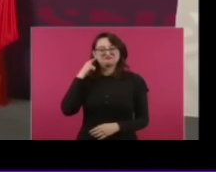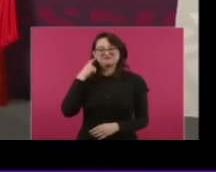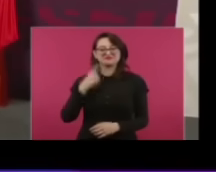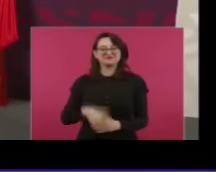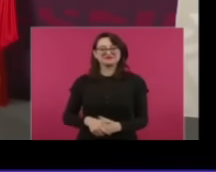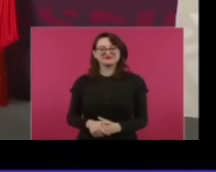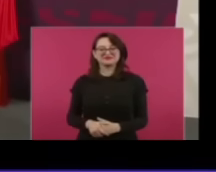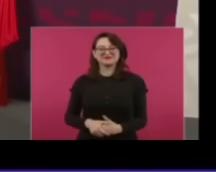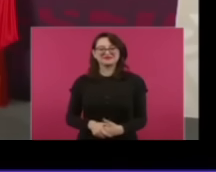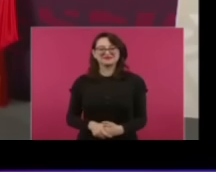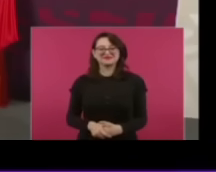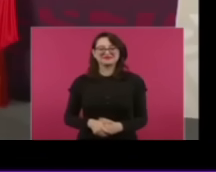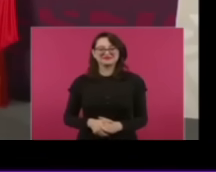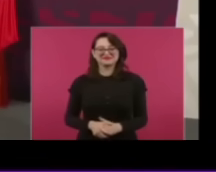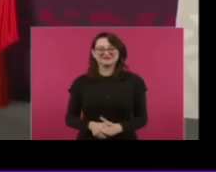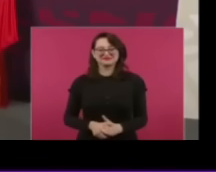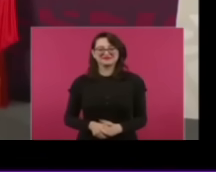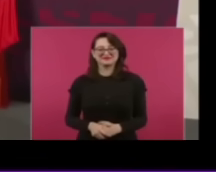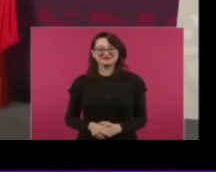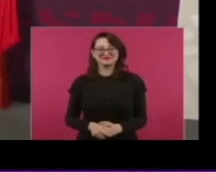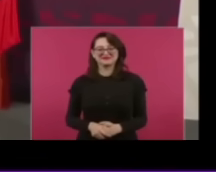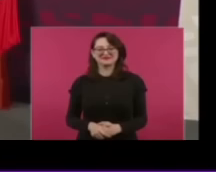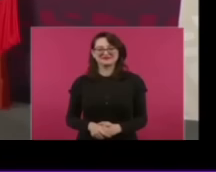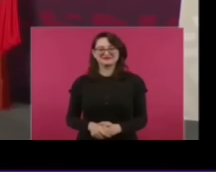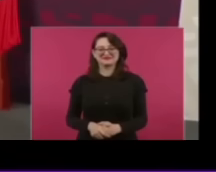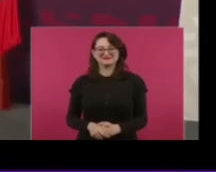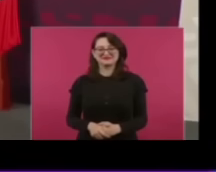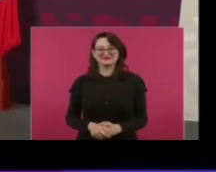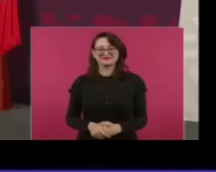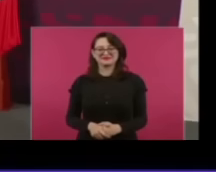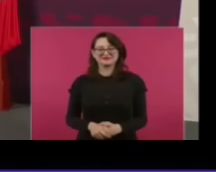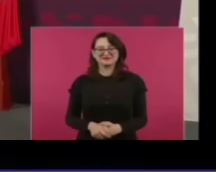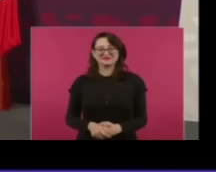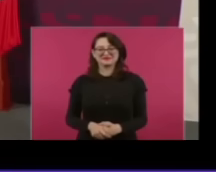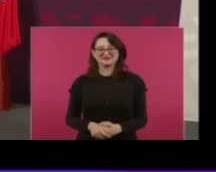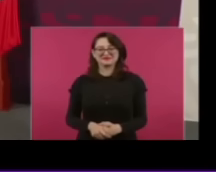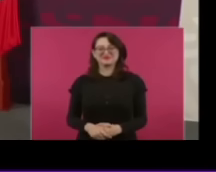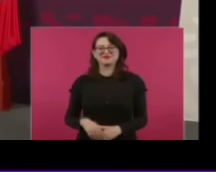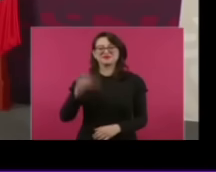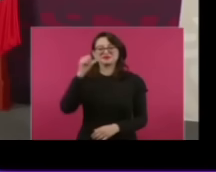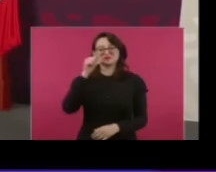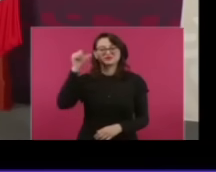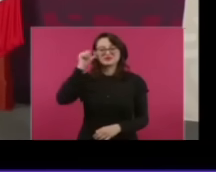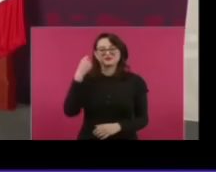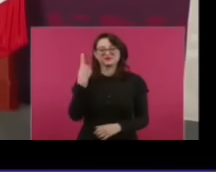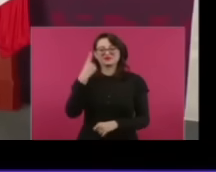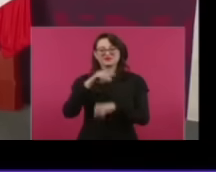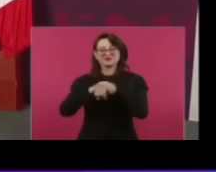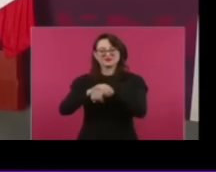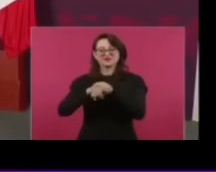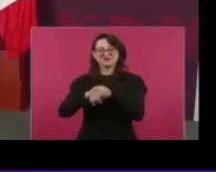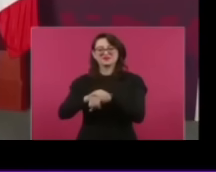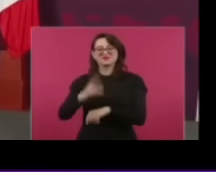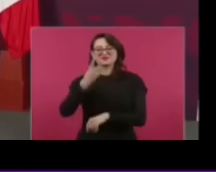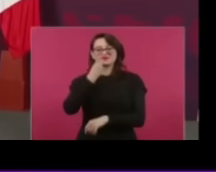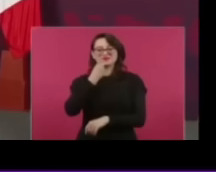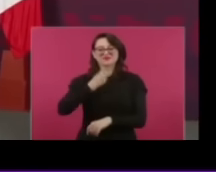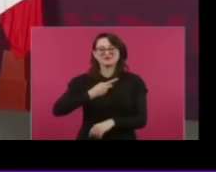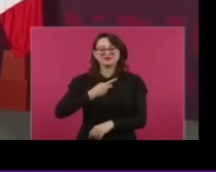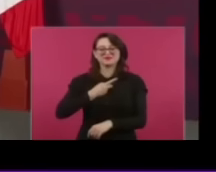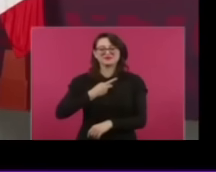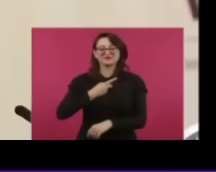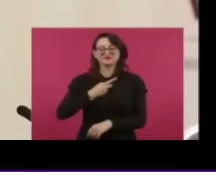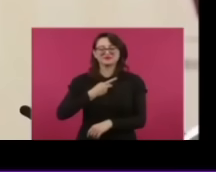ni se escuchó lo que estaban diciendo los periodistas. Este video fue uno de los periodistas que se encontraban hasta la parte de atrás y